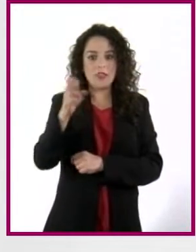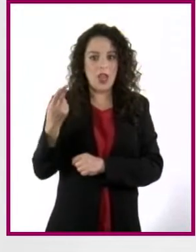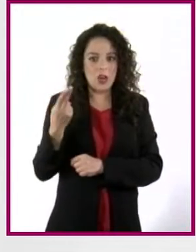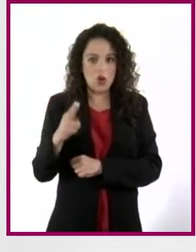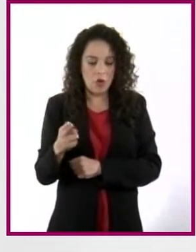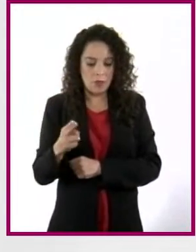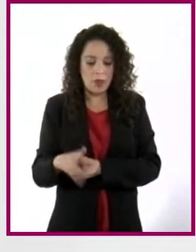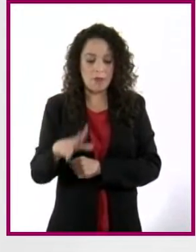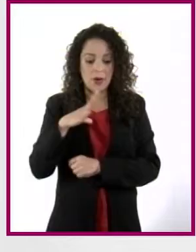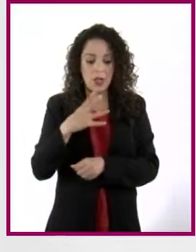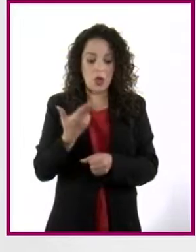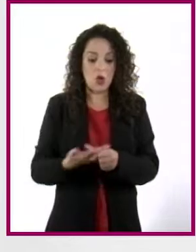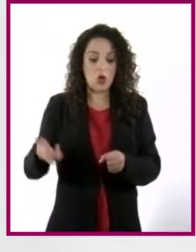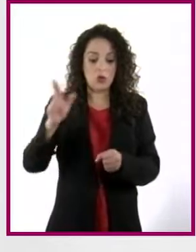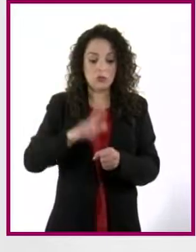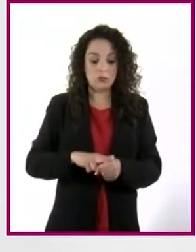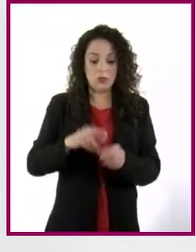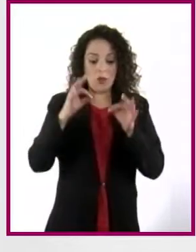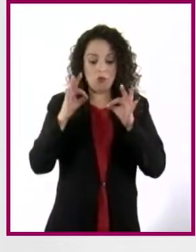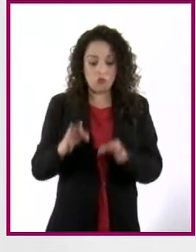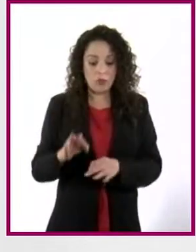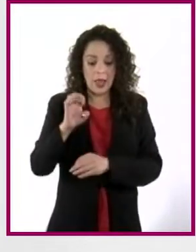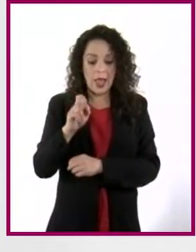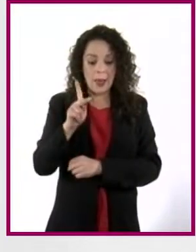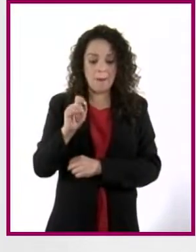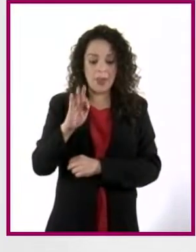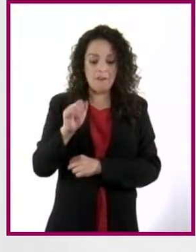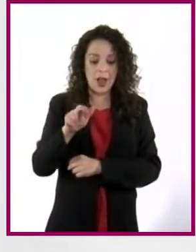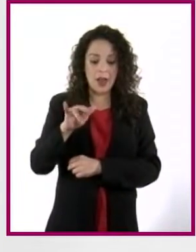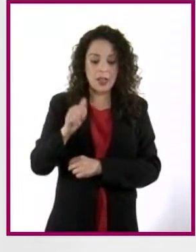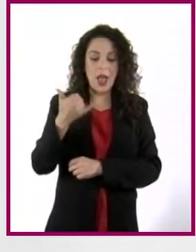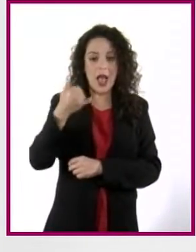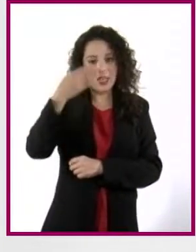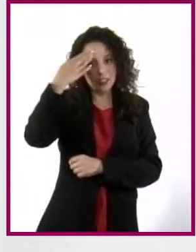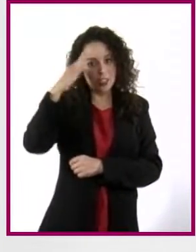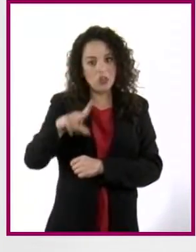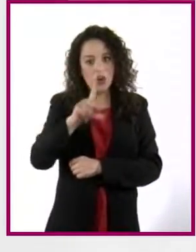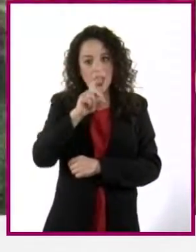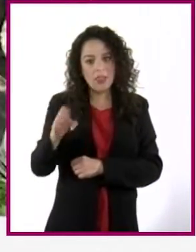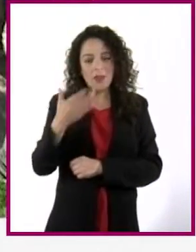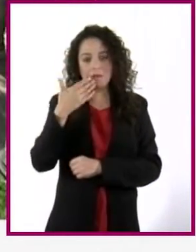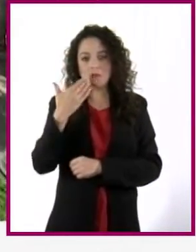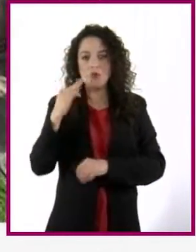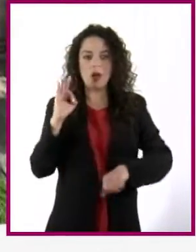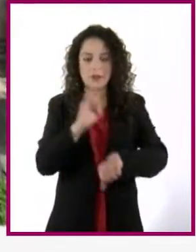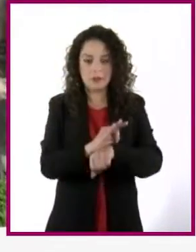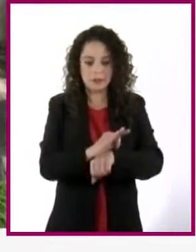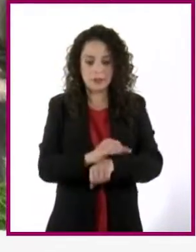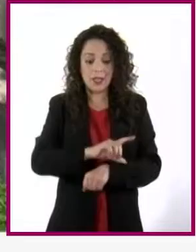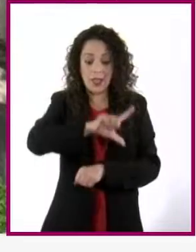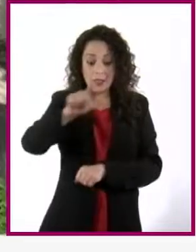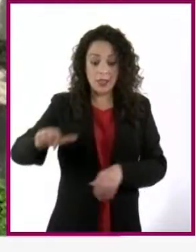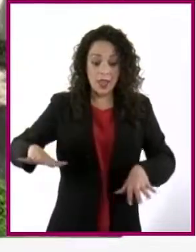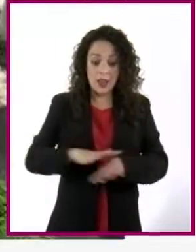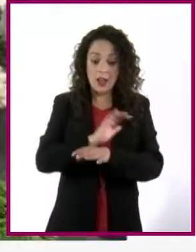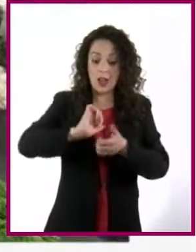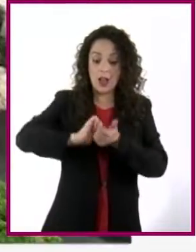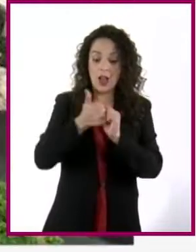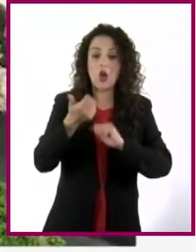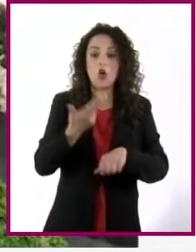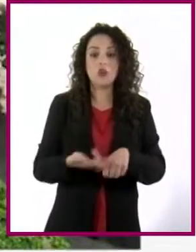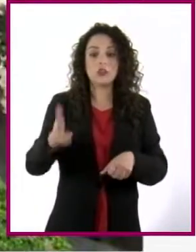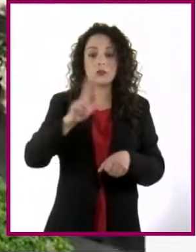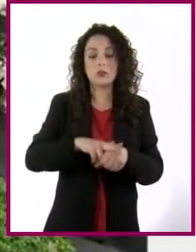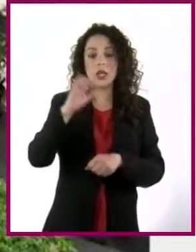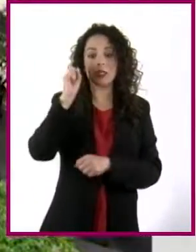el Hospital Real de la Epifanía y Nuestra Señora de los Desamparados, que después se convertiría en el Hospital de San Juan de Dios, hoy